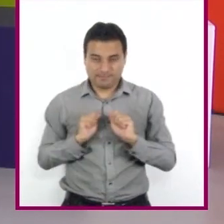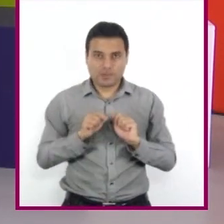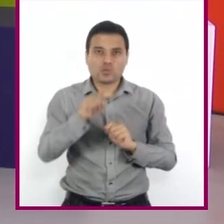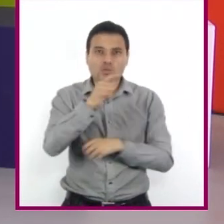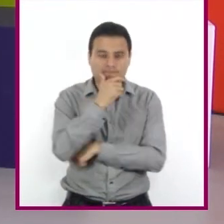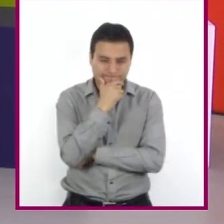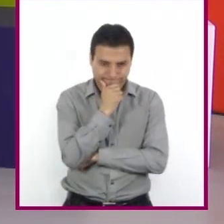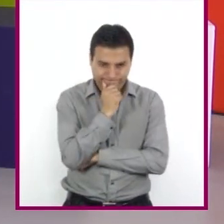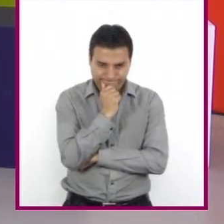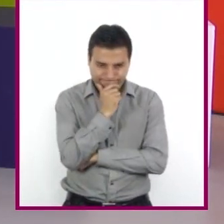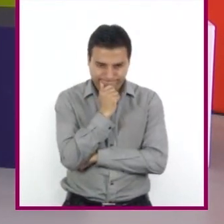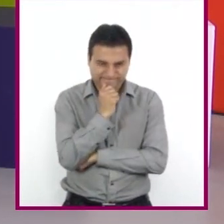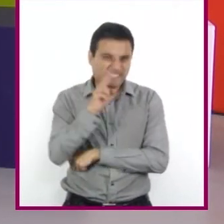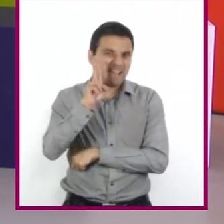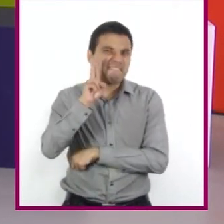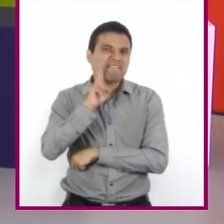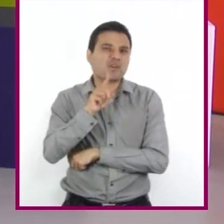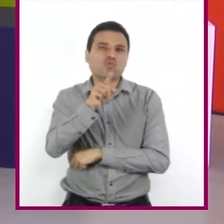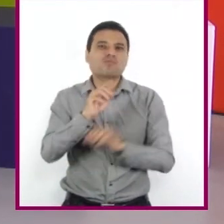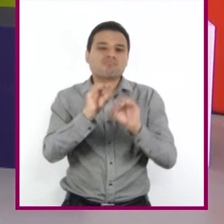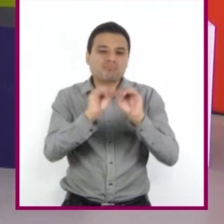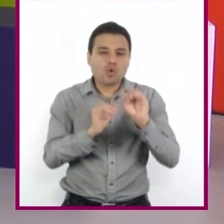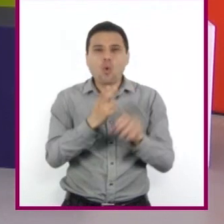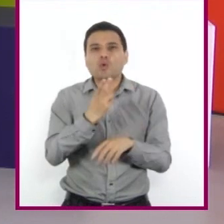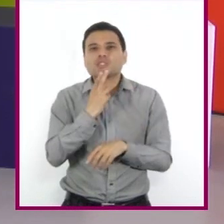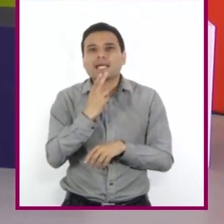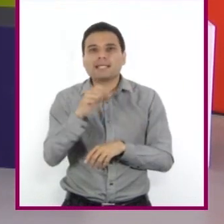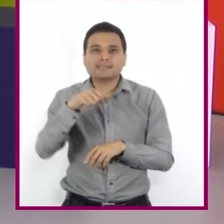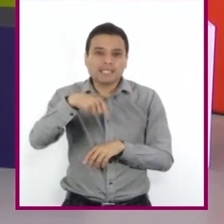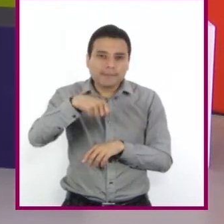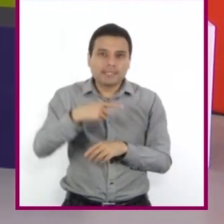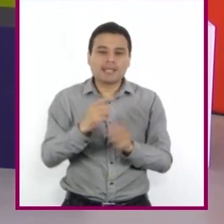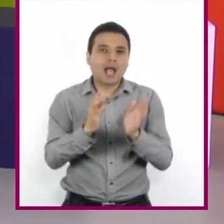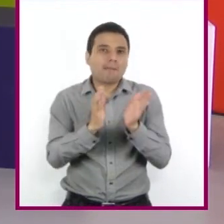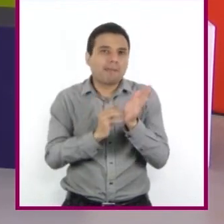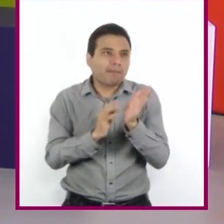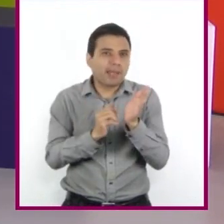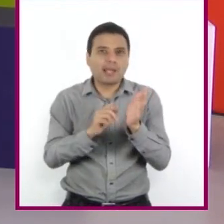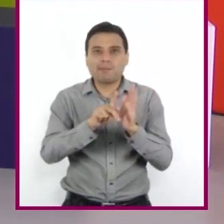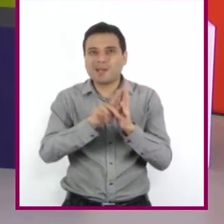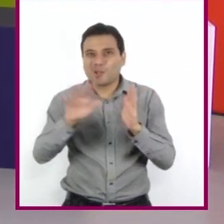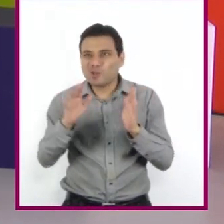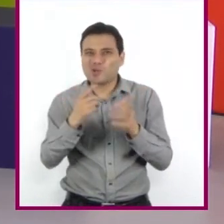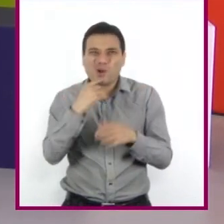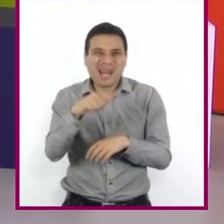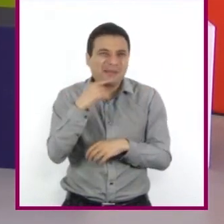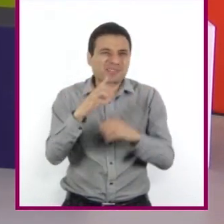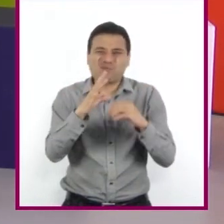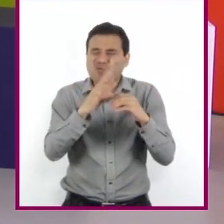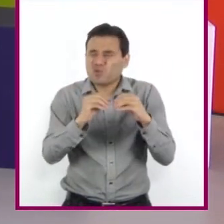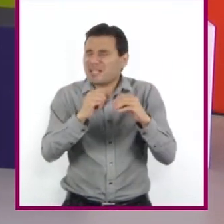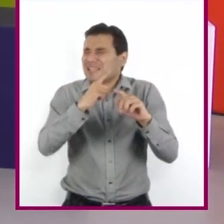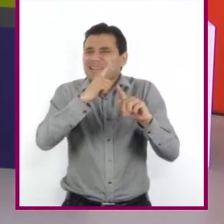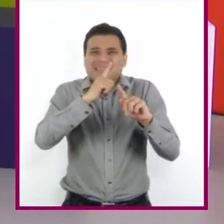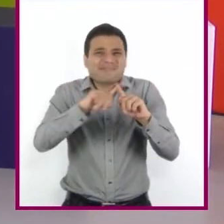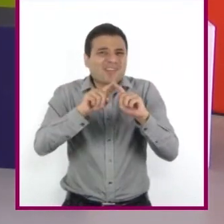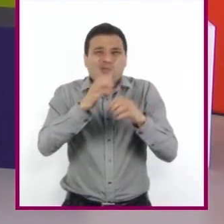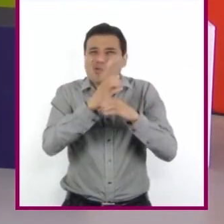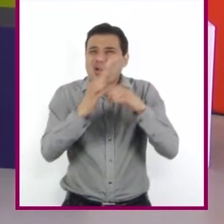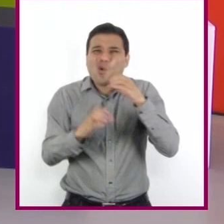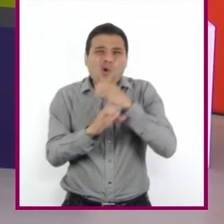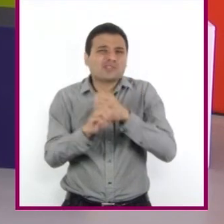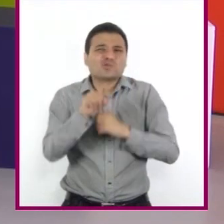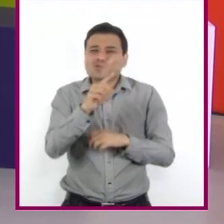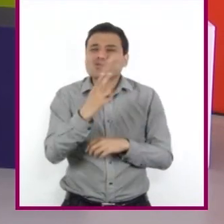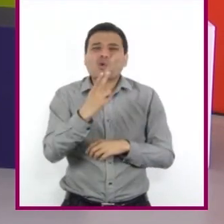persona. Pueden utilizar semillas, pedazos de hoja, periódico, lápices, fruta, es decir, todo lo